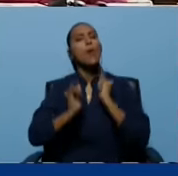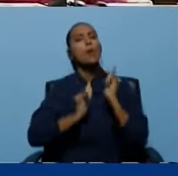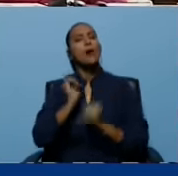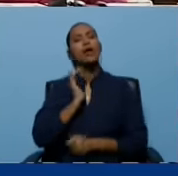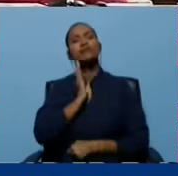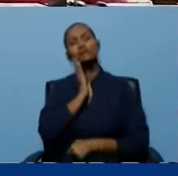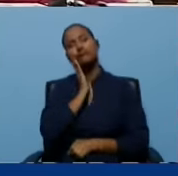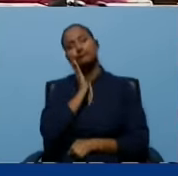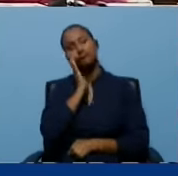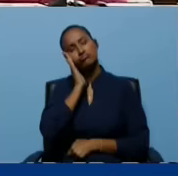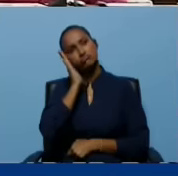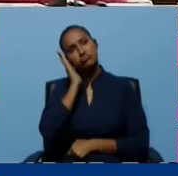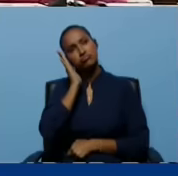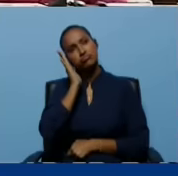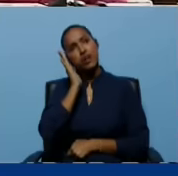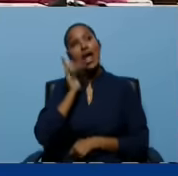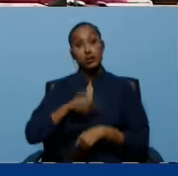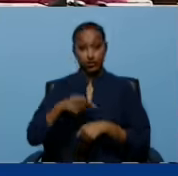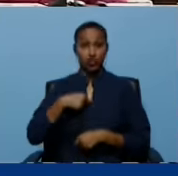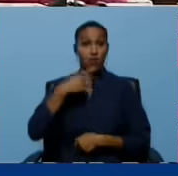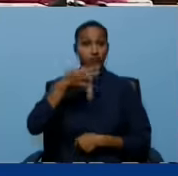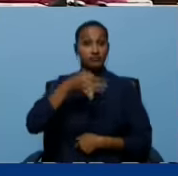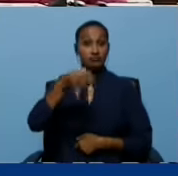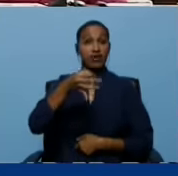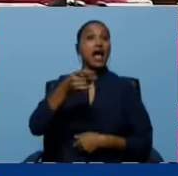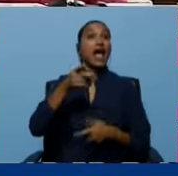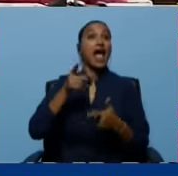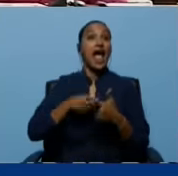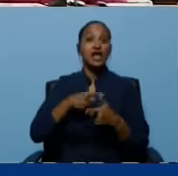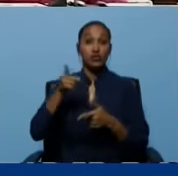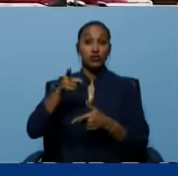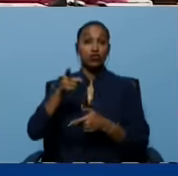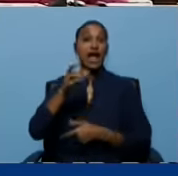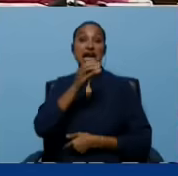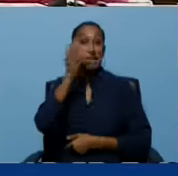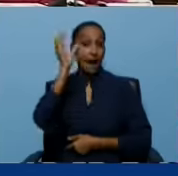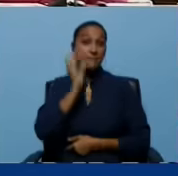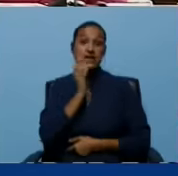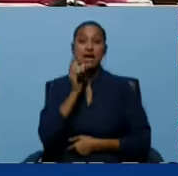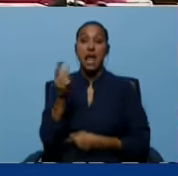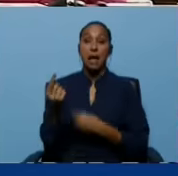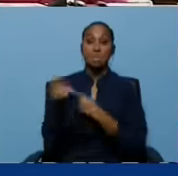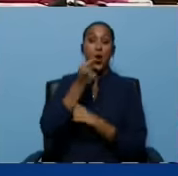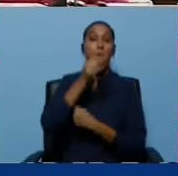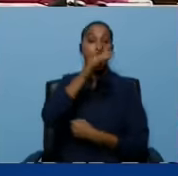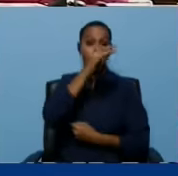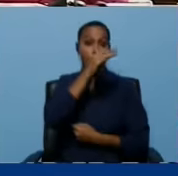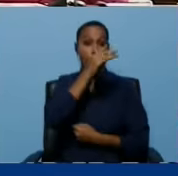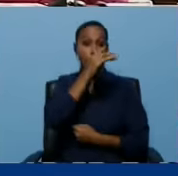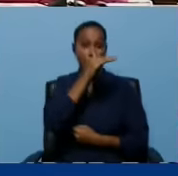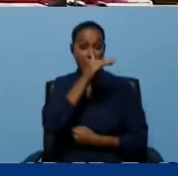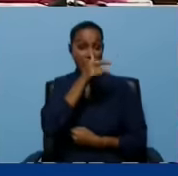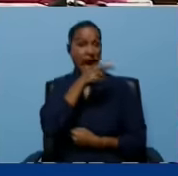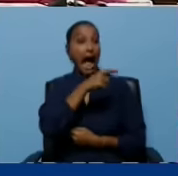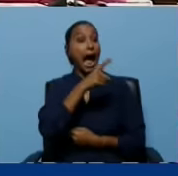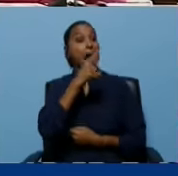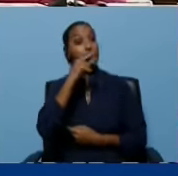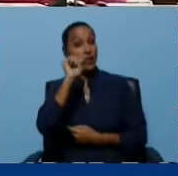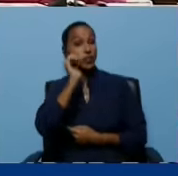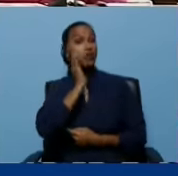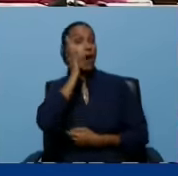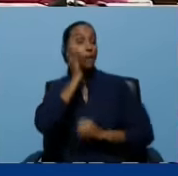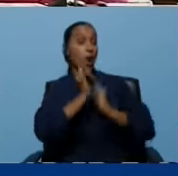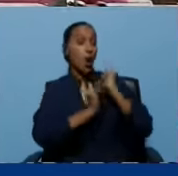y salió el ridículo de Capril a decir, Maduro duerme como un bebé, mientras los demás sufrimos.